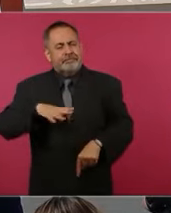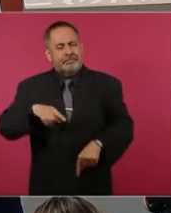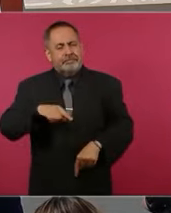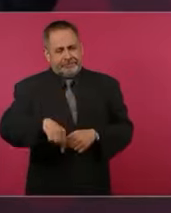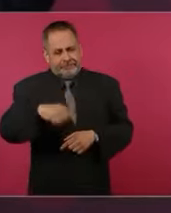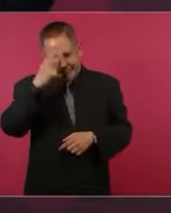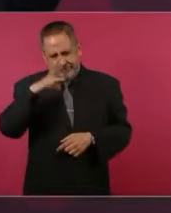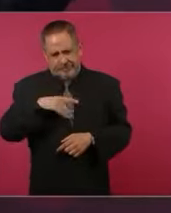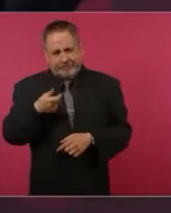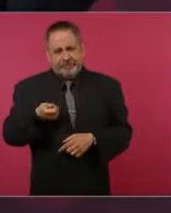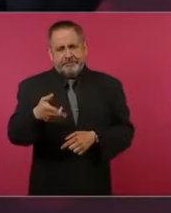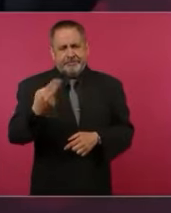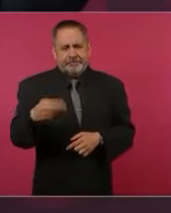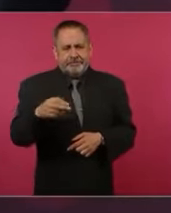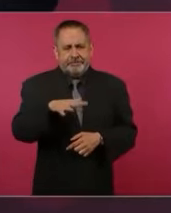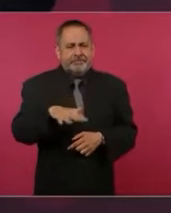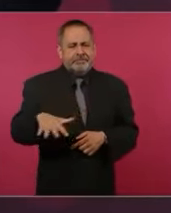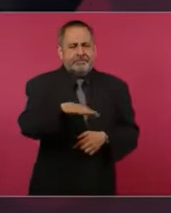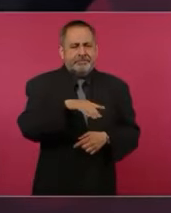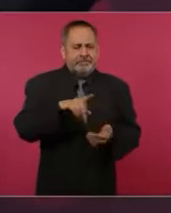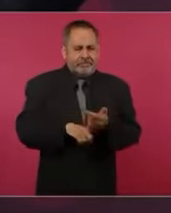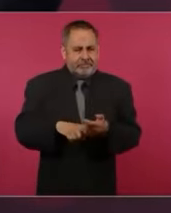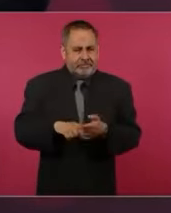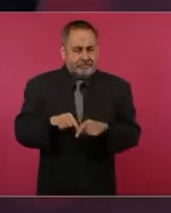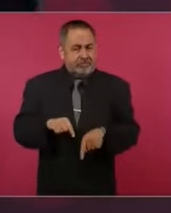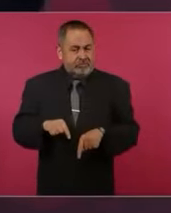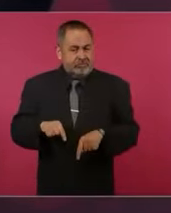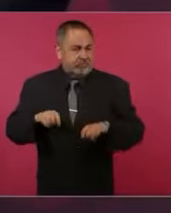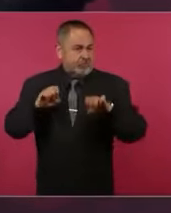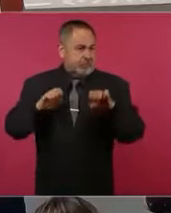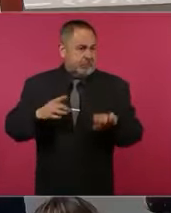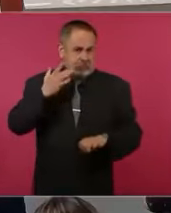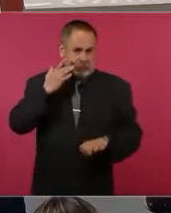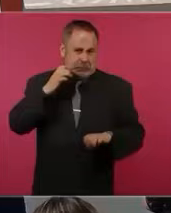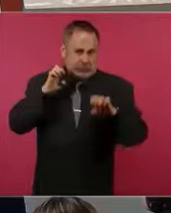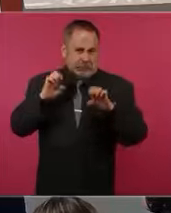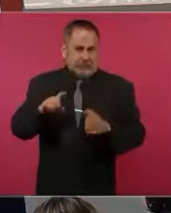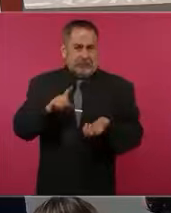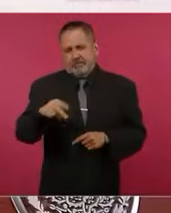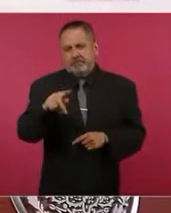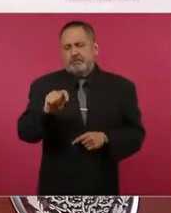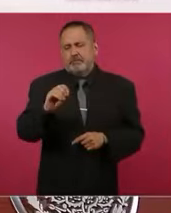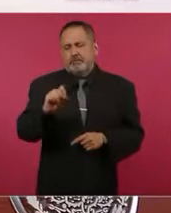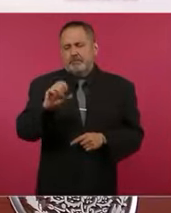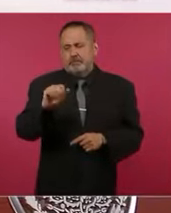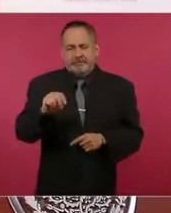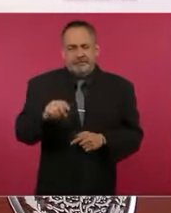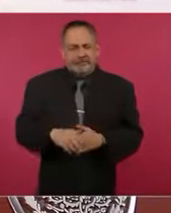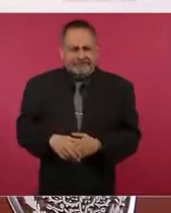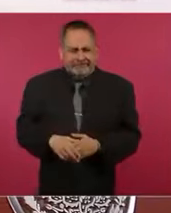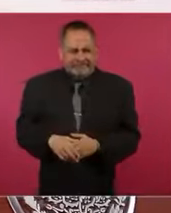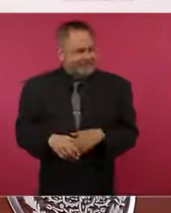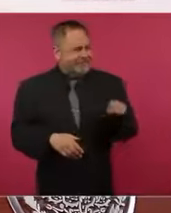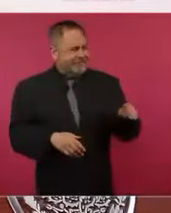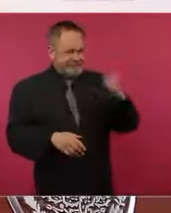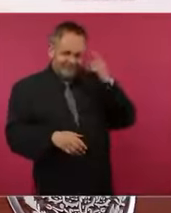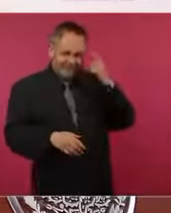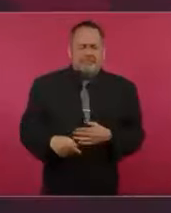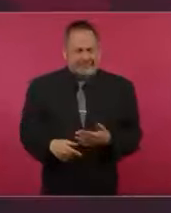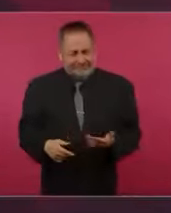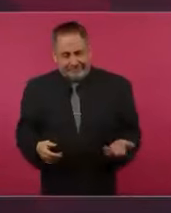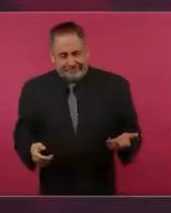es una de las colonias más lujosas de Santa Fe. Pero ¿cómo le quitas de la